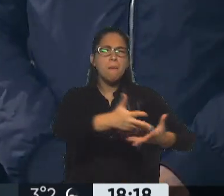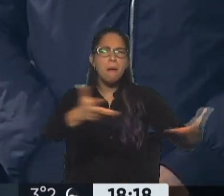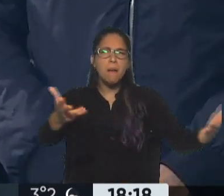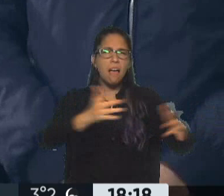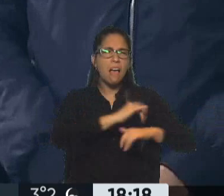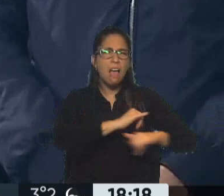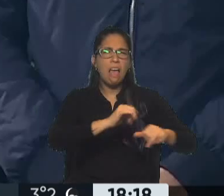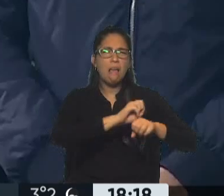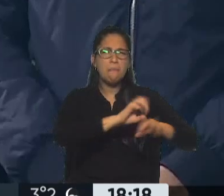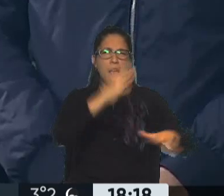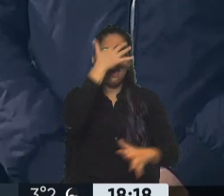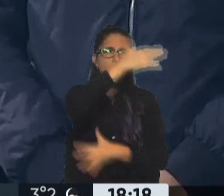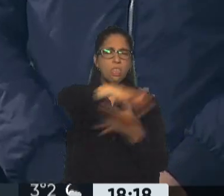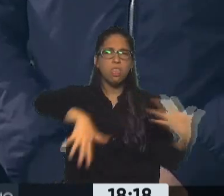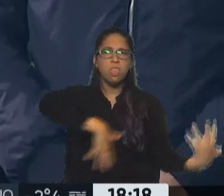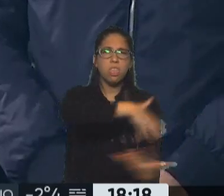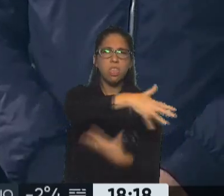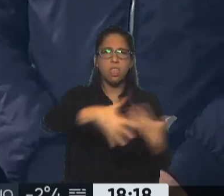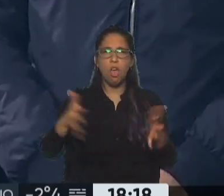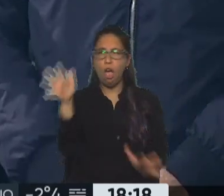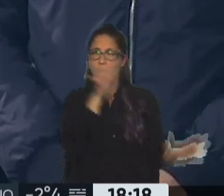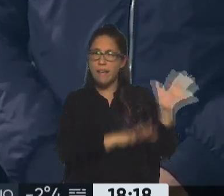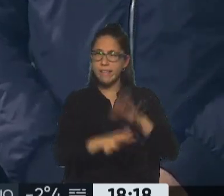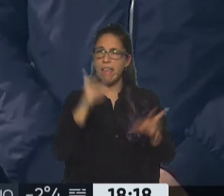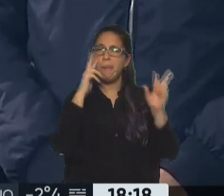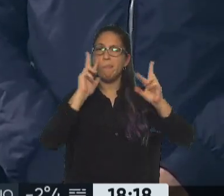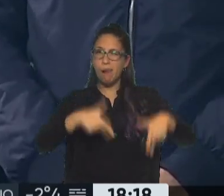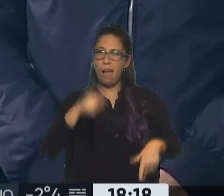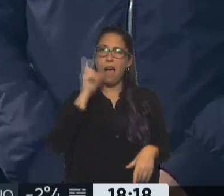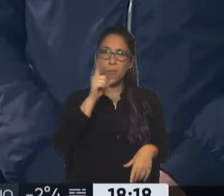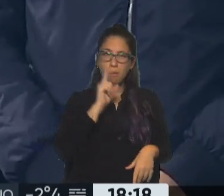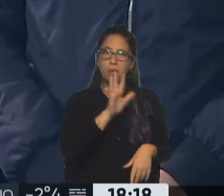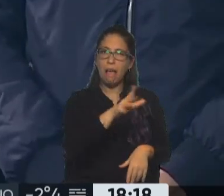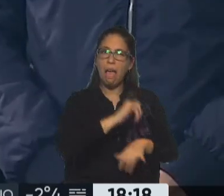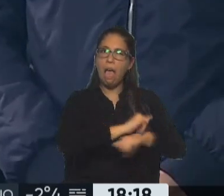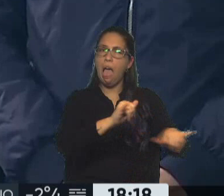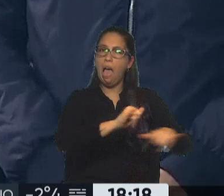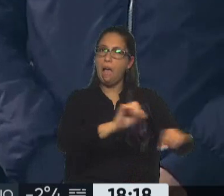ante tanta confusión armada premeditadamente,